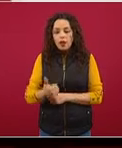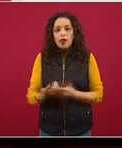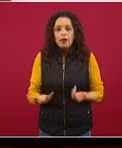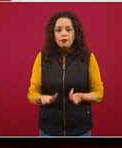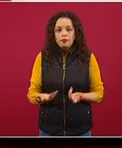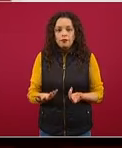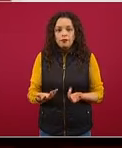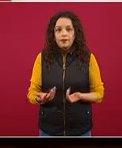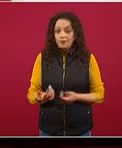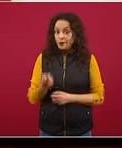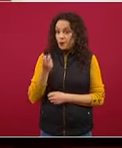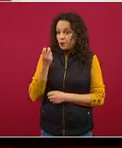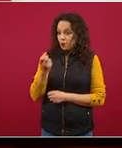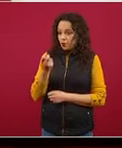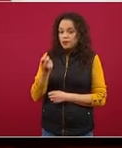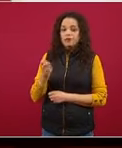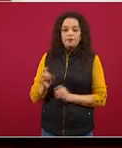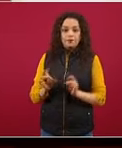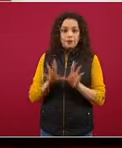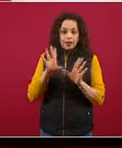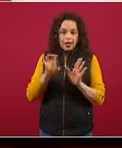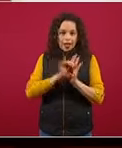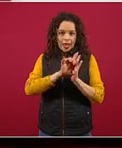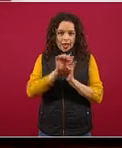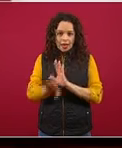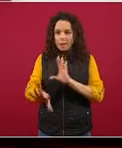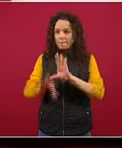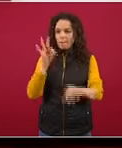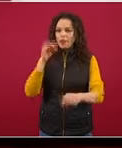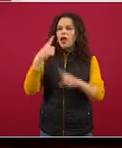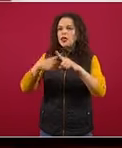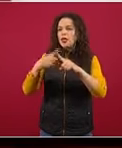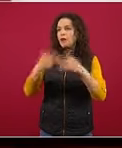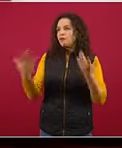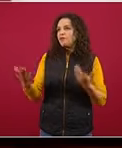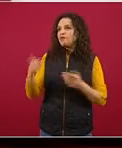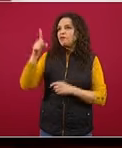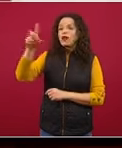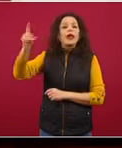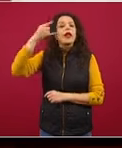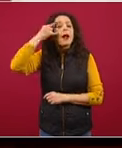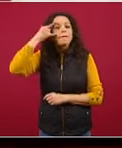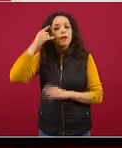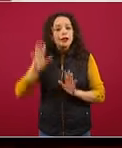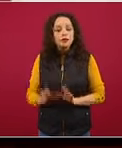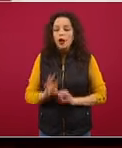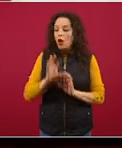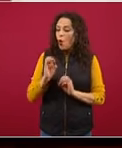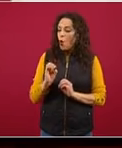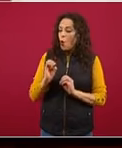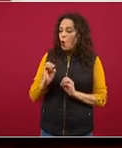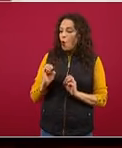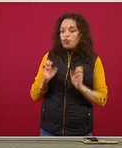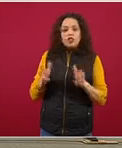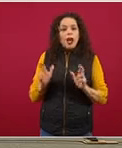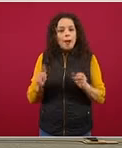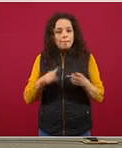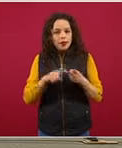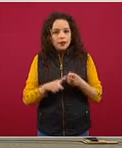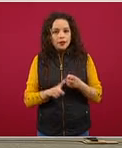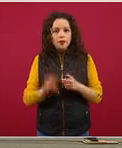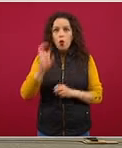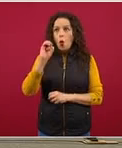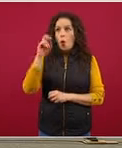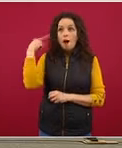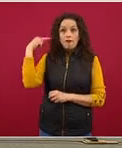Entonces, si tomamos el ejemplo de Campeche, ¿no?, o de Chiapas o de Veracruz, que